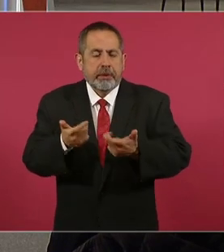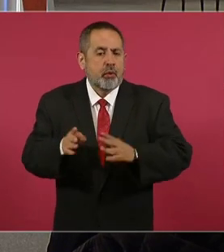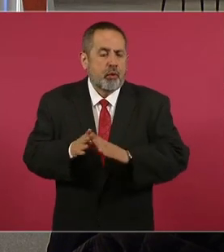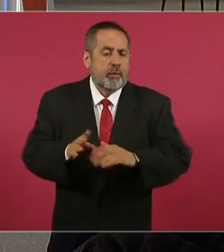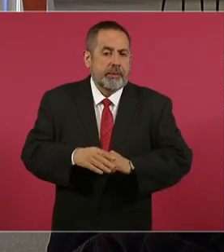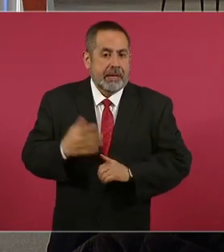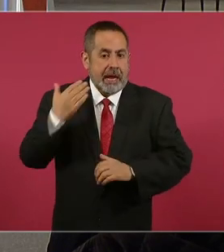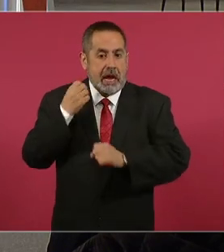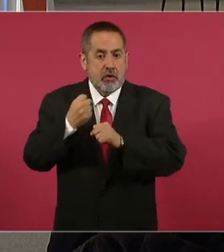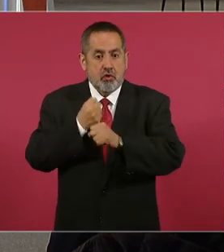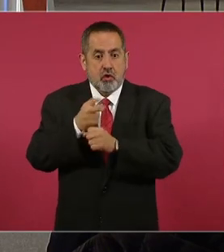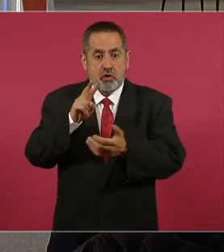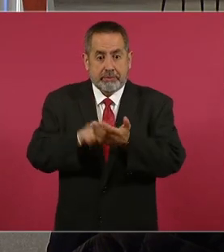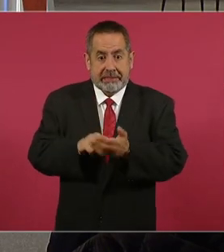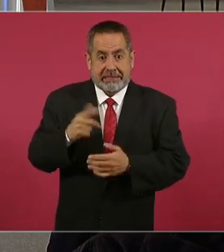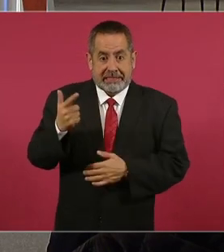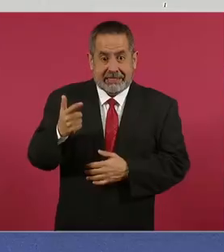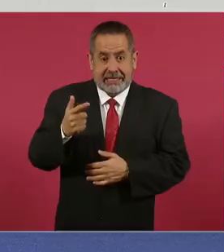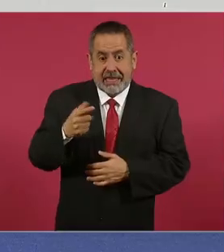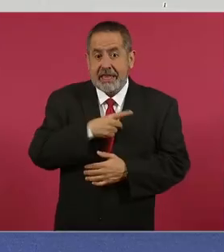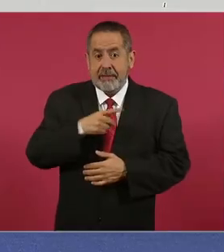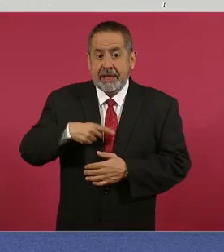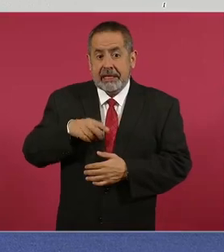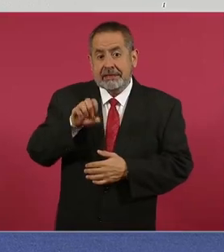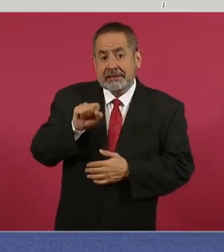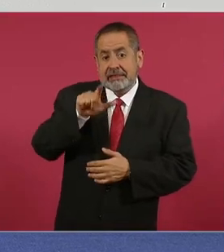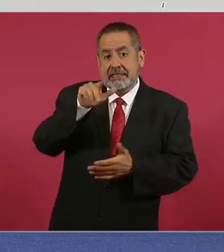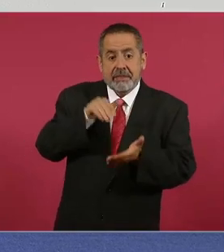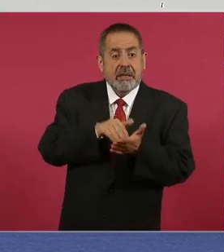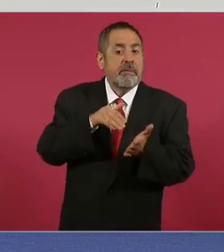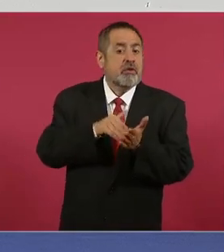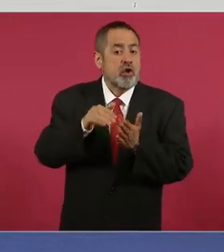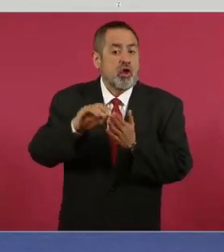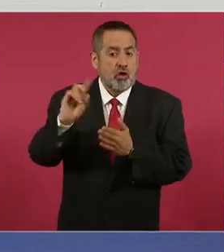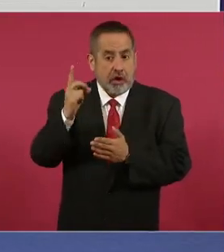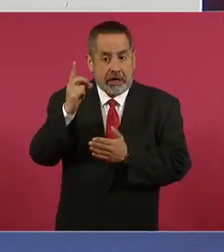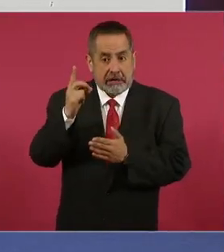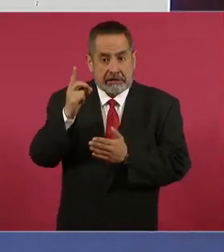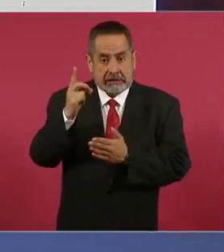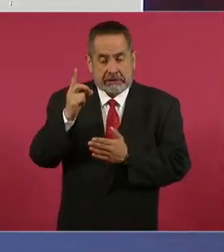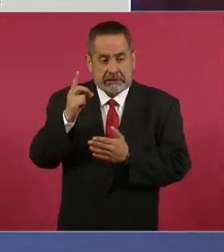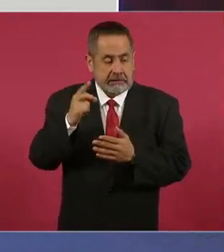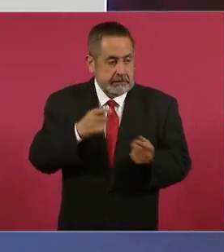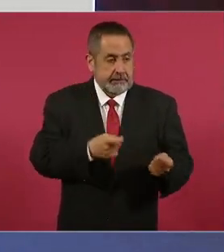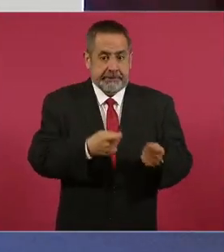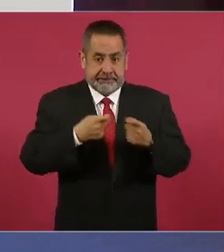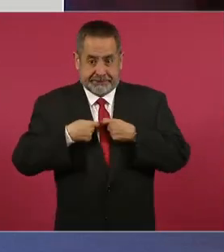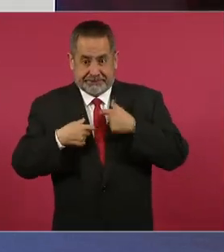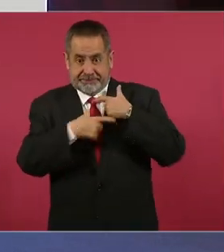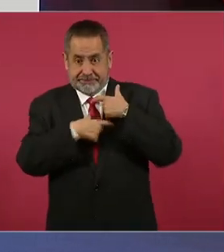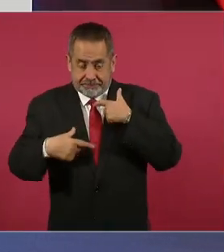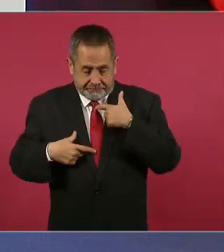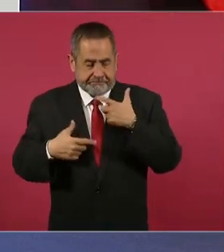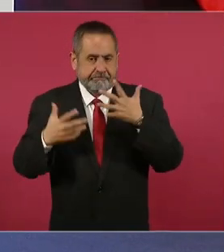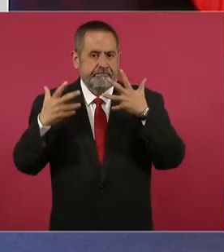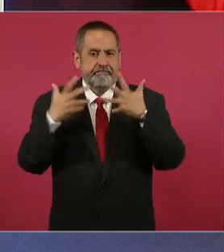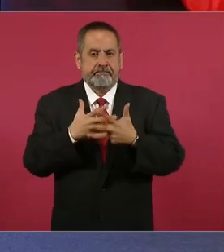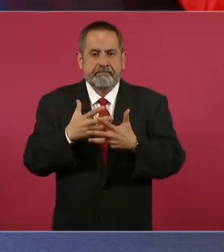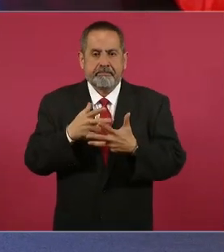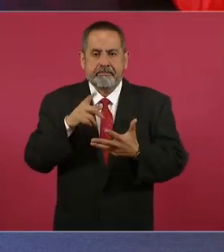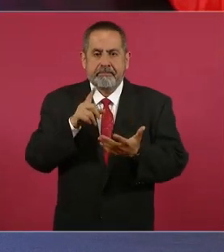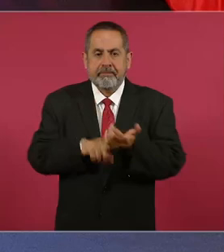el 2007 se debían 67 mil millones de dólares. Nosotros llegamos y recibimos